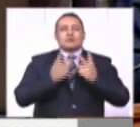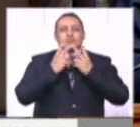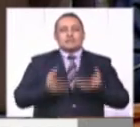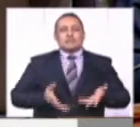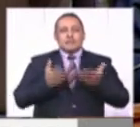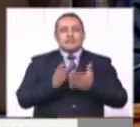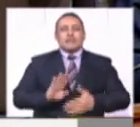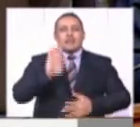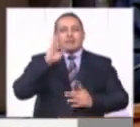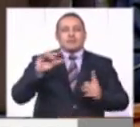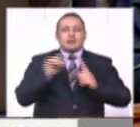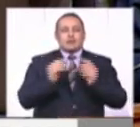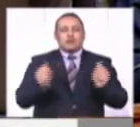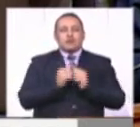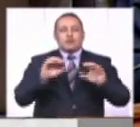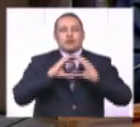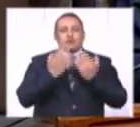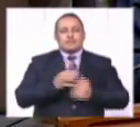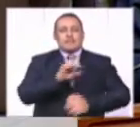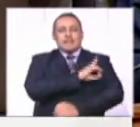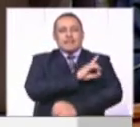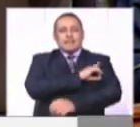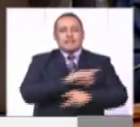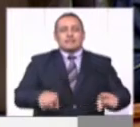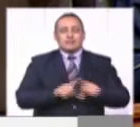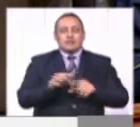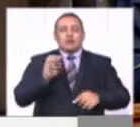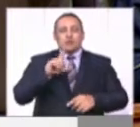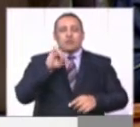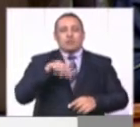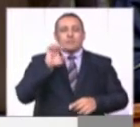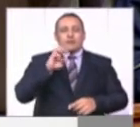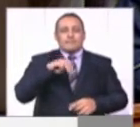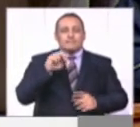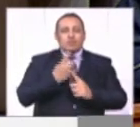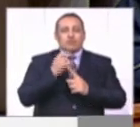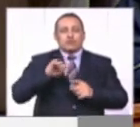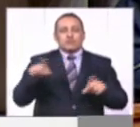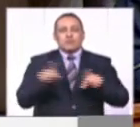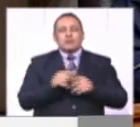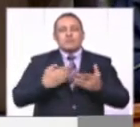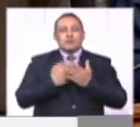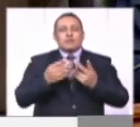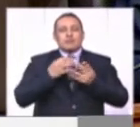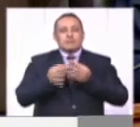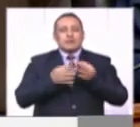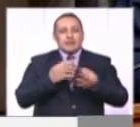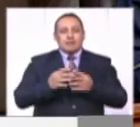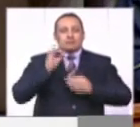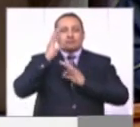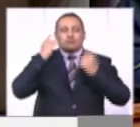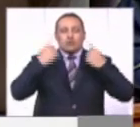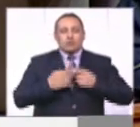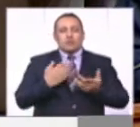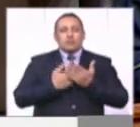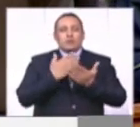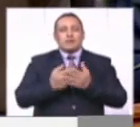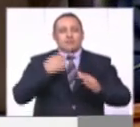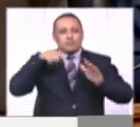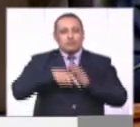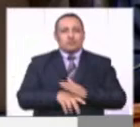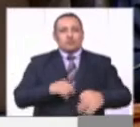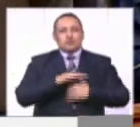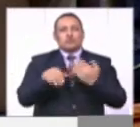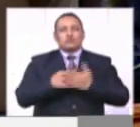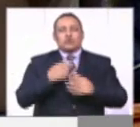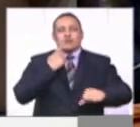cede el uso de la palabra a la congresista delegada señora Mart Lupe moyano Delgado a efecto de que ella exponga los argumentos de fondo de